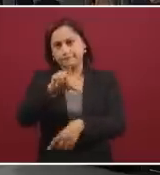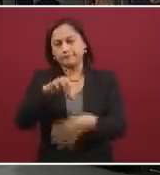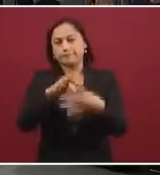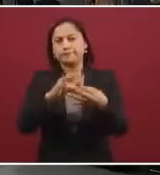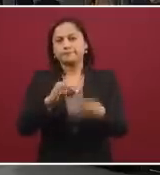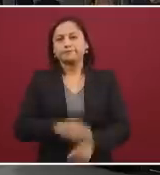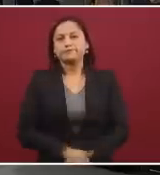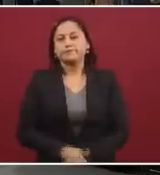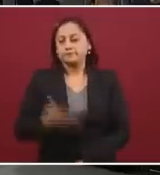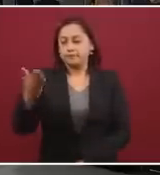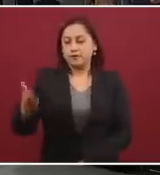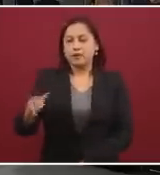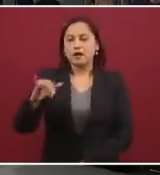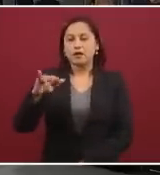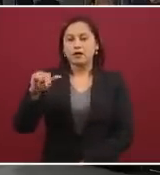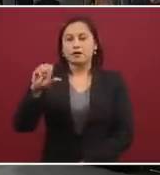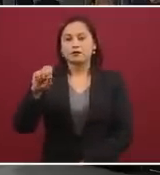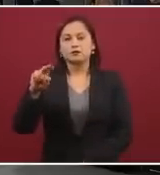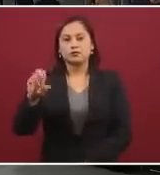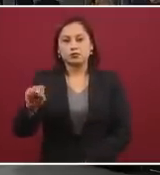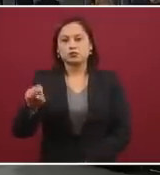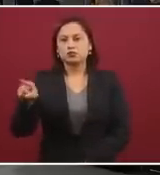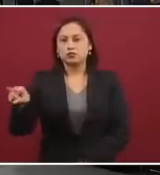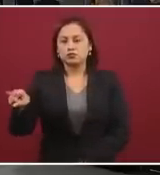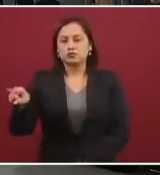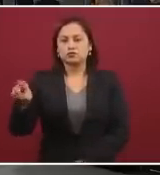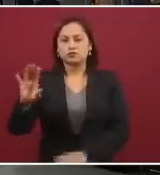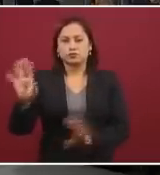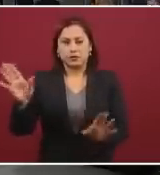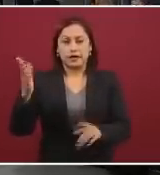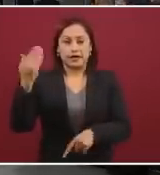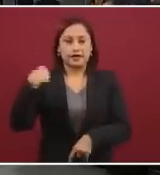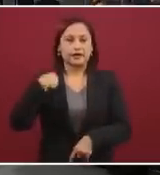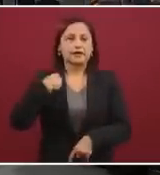son 2 los de nuevo león